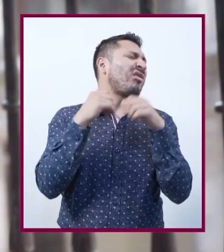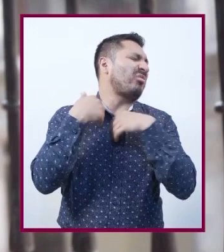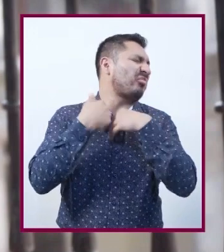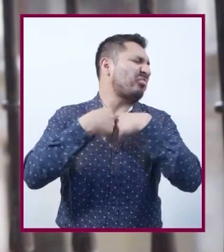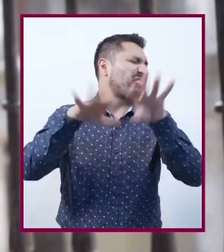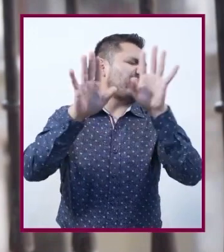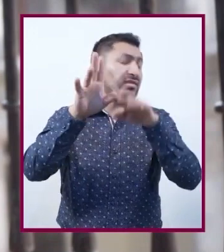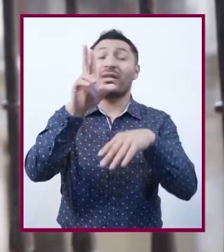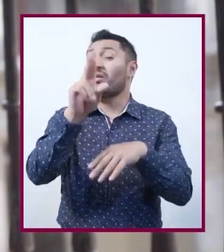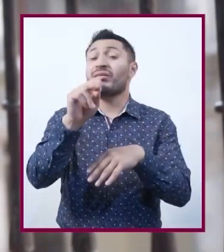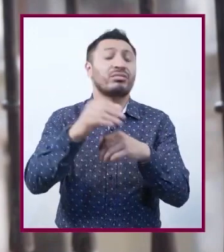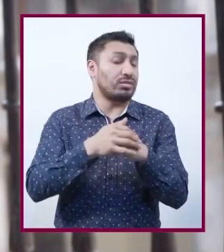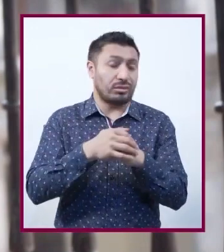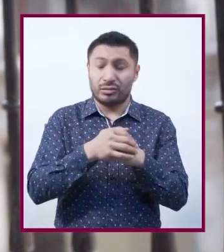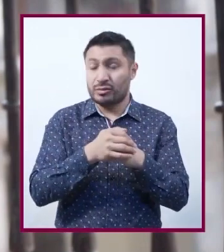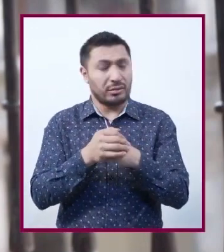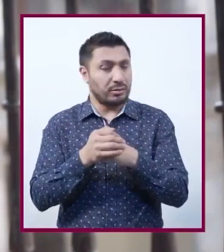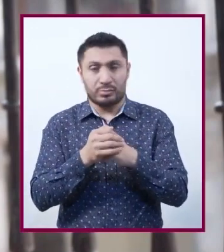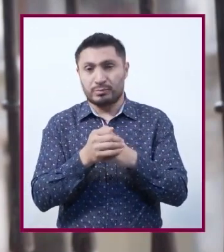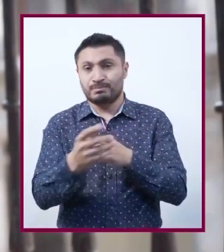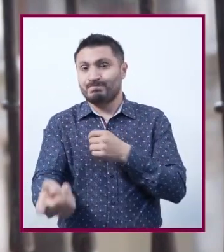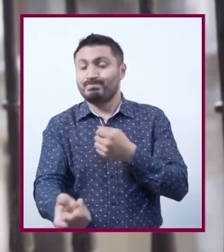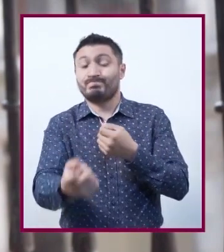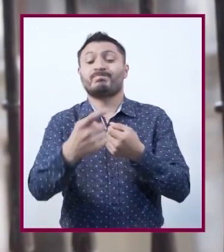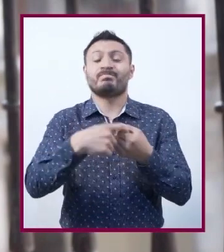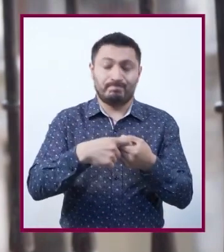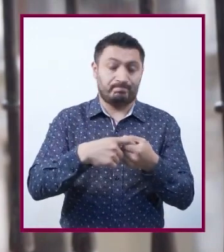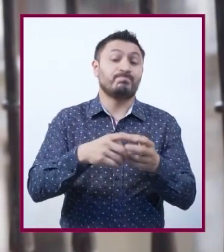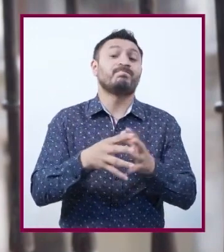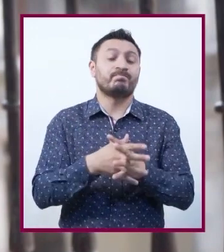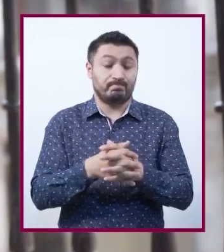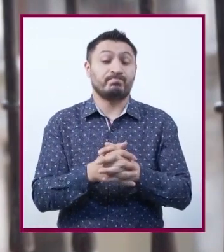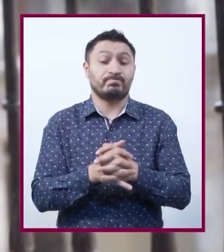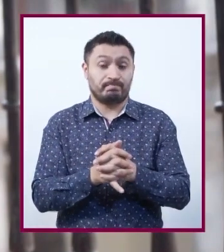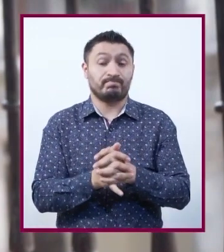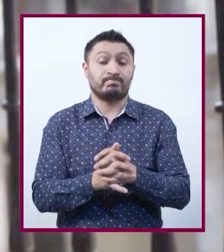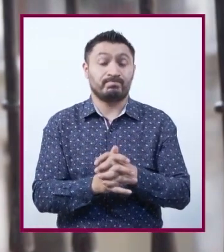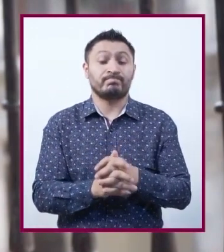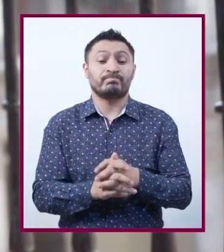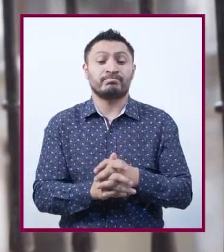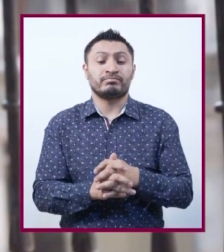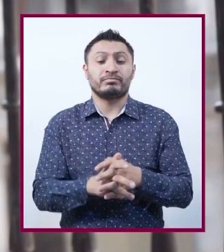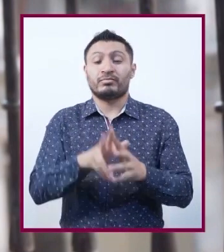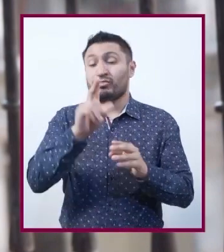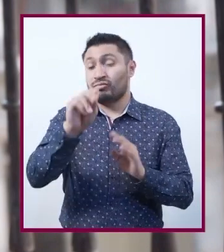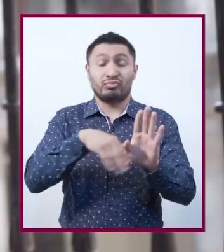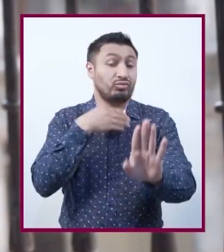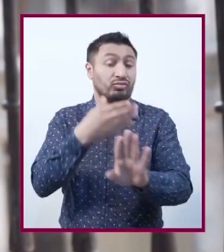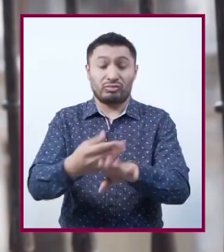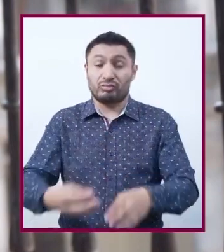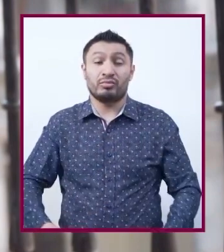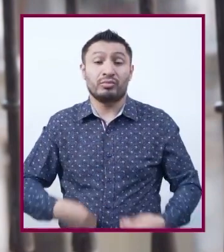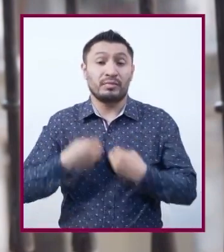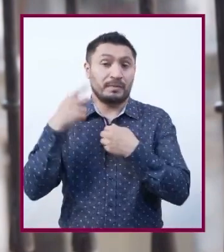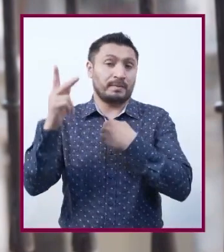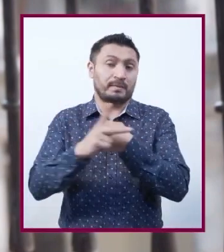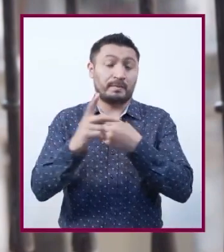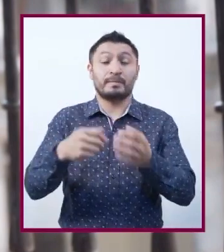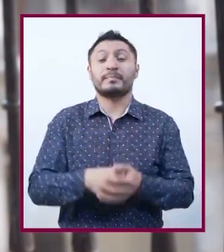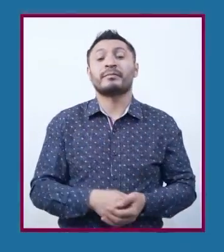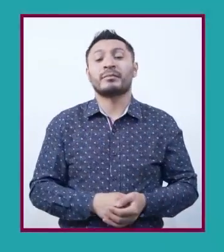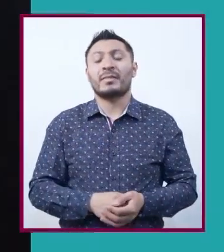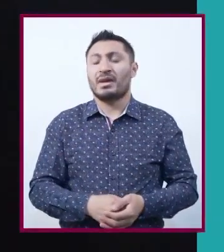abandonen esta idea de aislamiento, de individualismo, que ha hecho tanto daño a la vida social en este